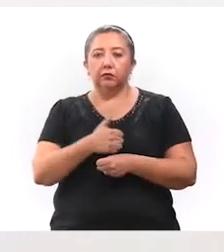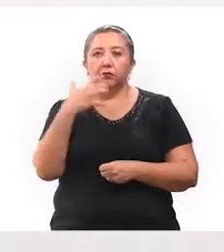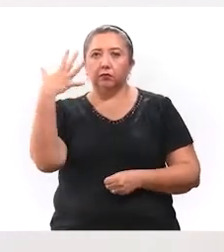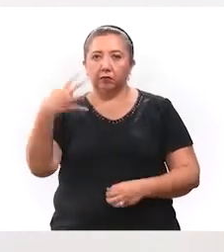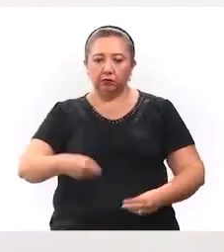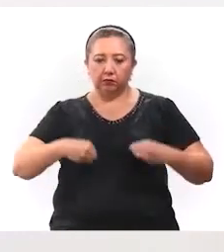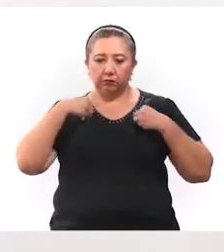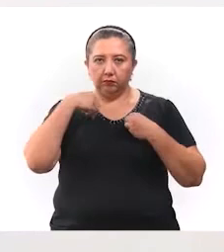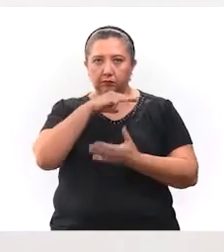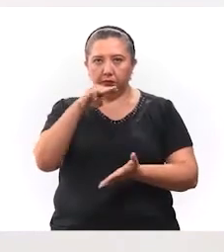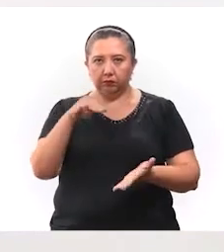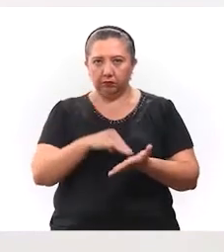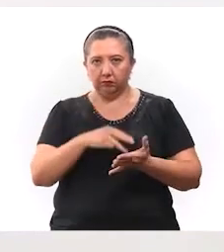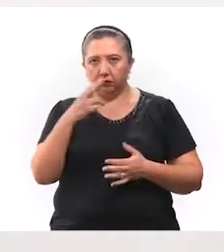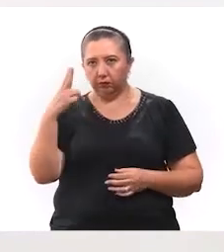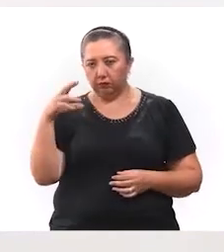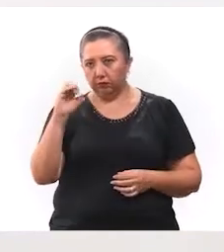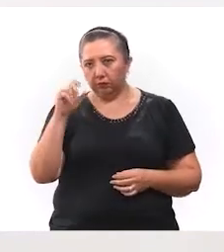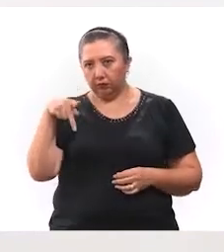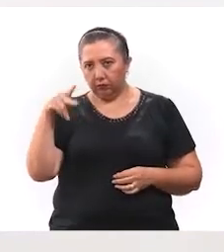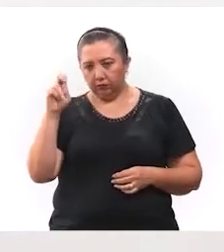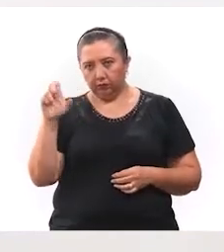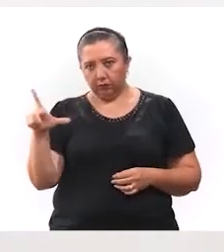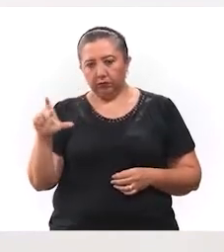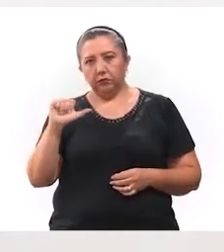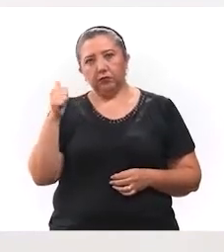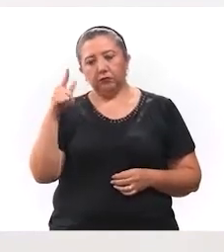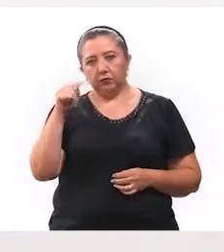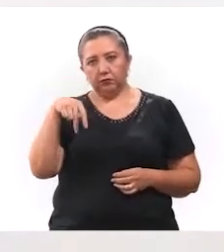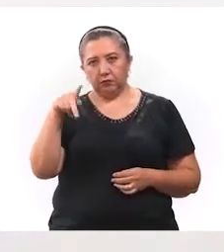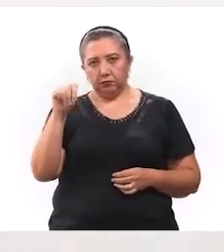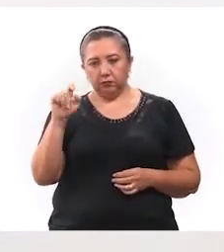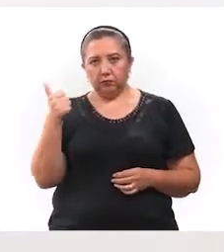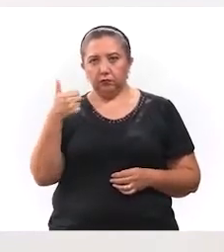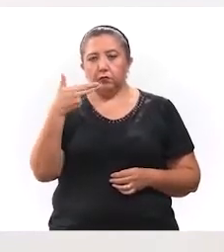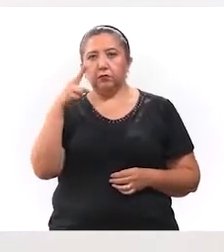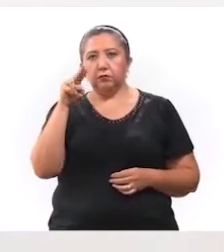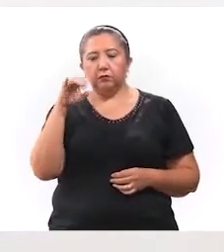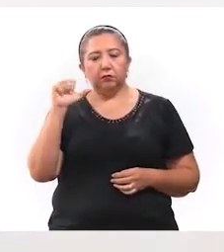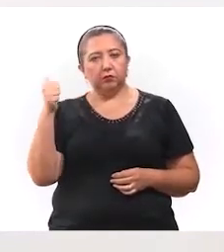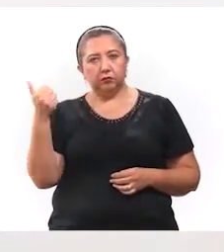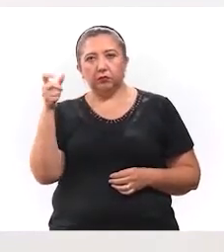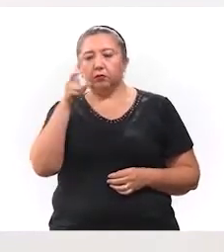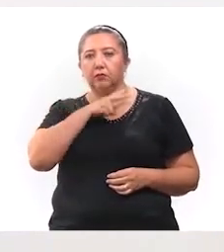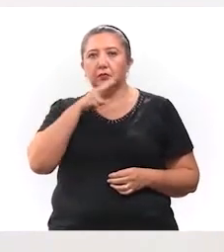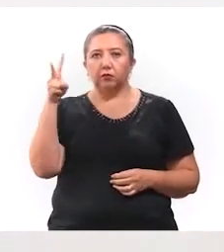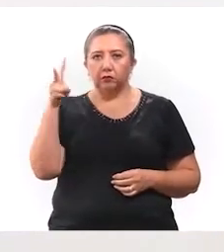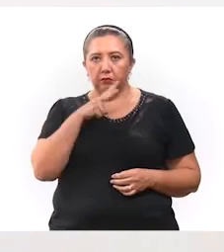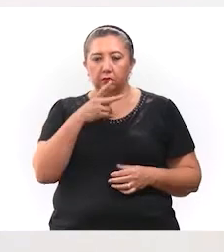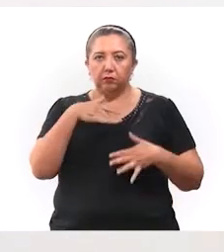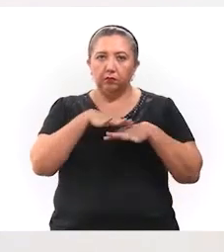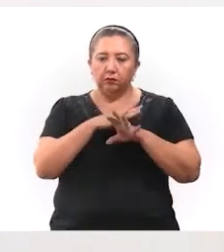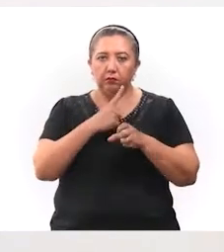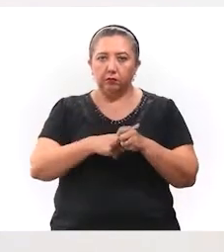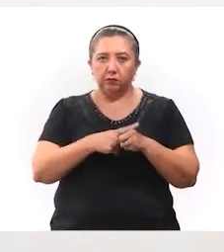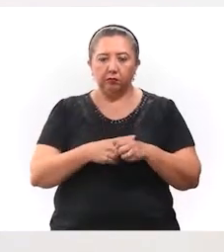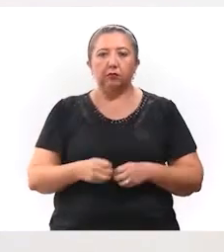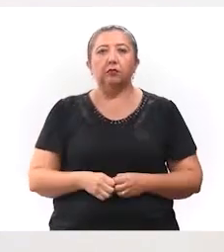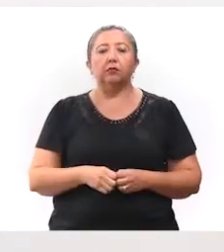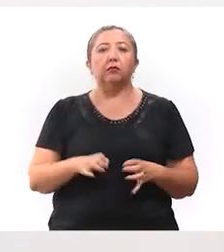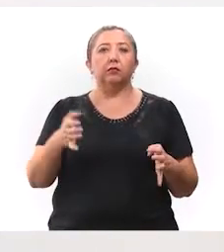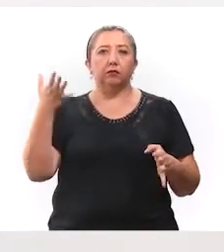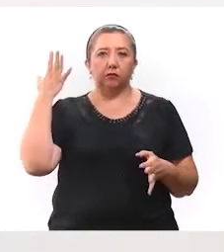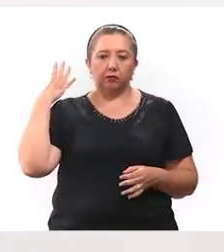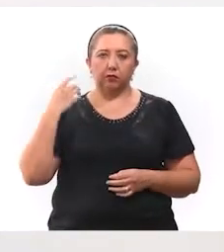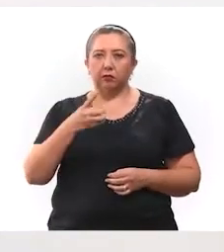5 residían en Mérida, 2 en Concal, 1 en Tequit, 1 en Junucmá y 1 en Valladolid. Entre sus principales